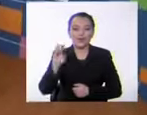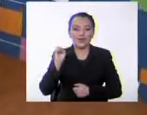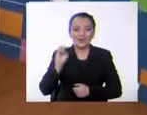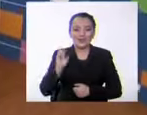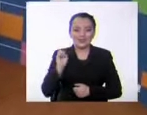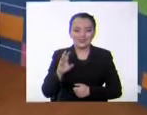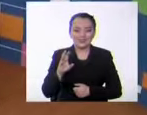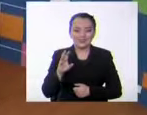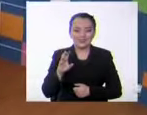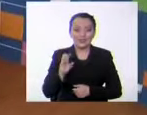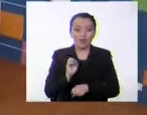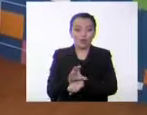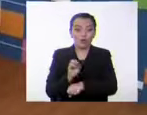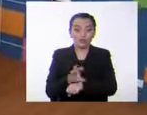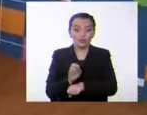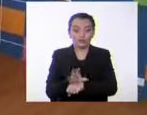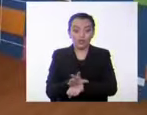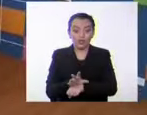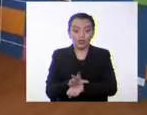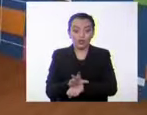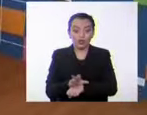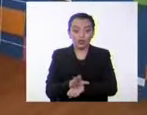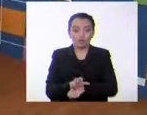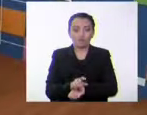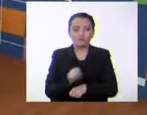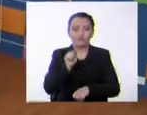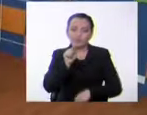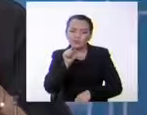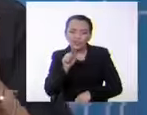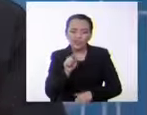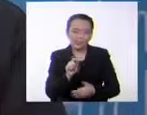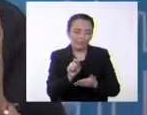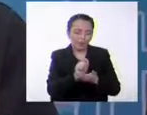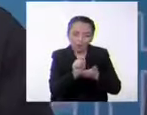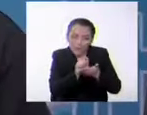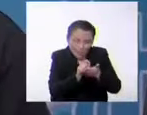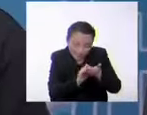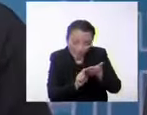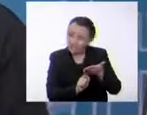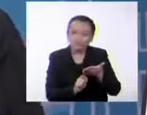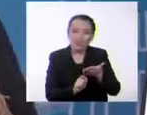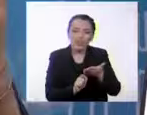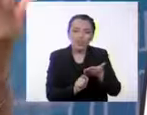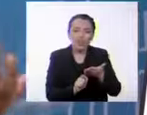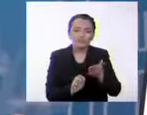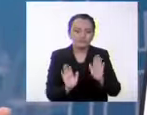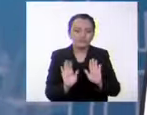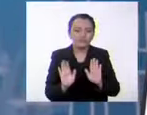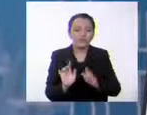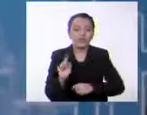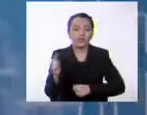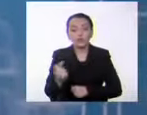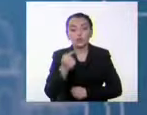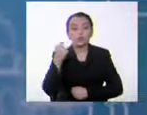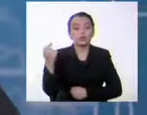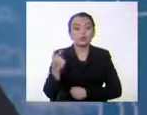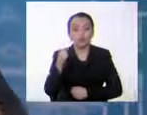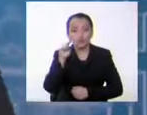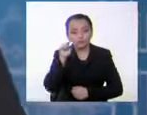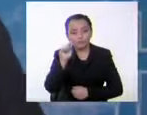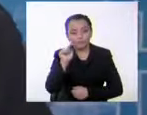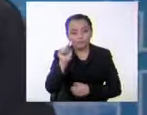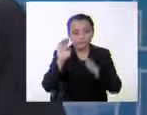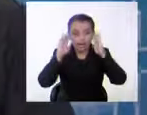apunten todo lo que nosotros decimos aquí. Quizá solamente aquellas ideas que ustedes consideran que son las más importantes para que